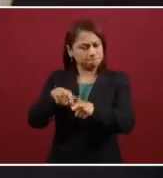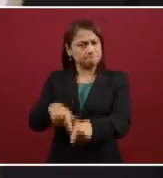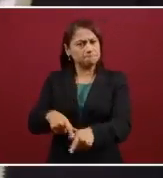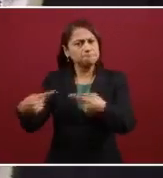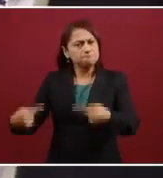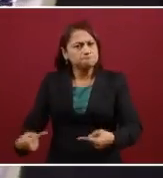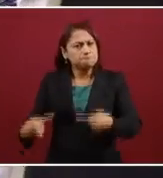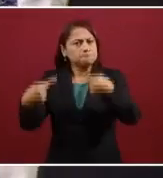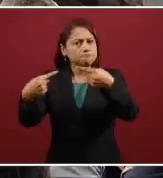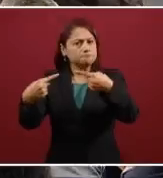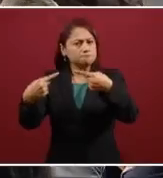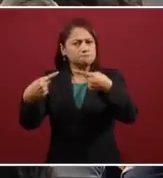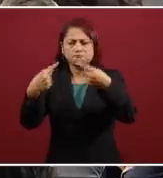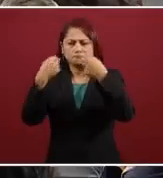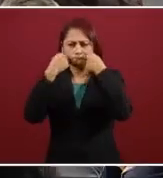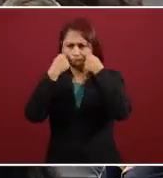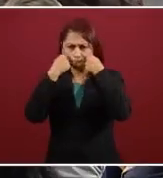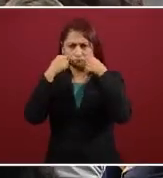con la